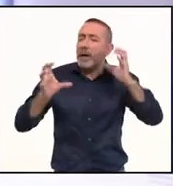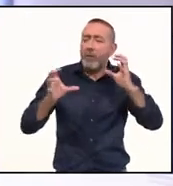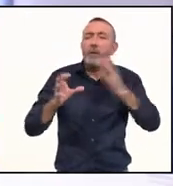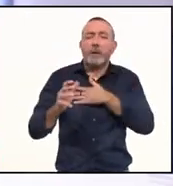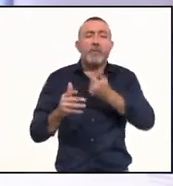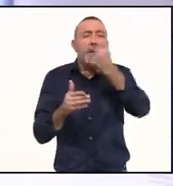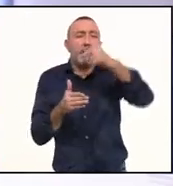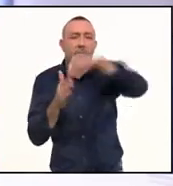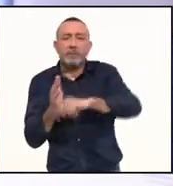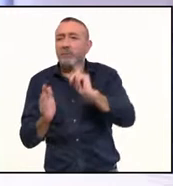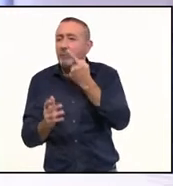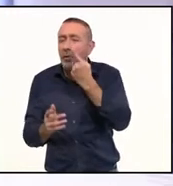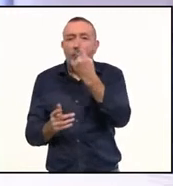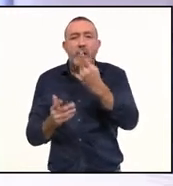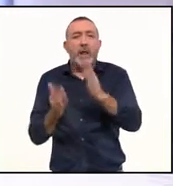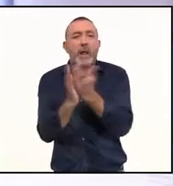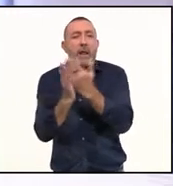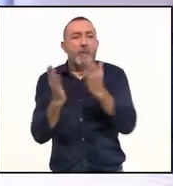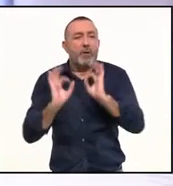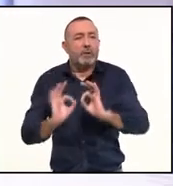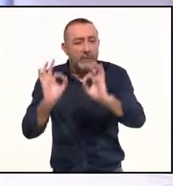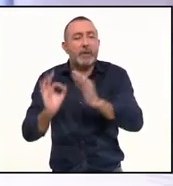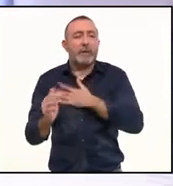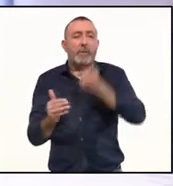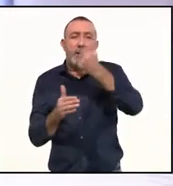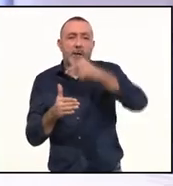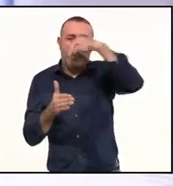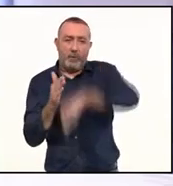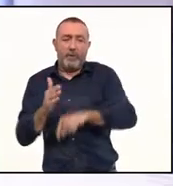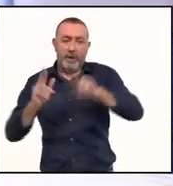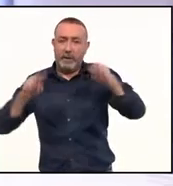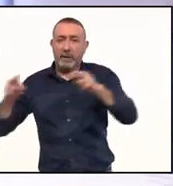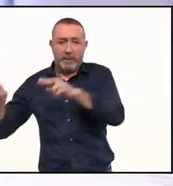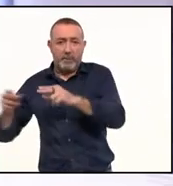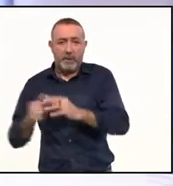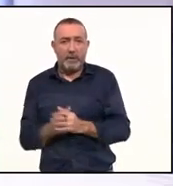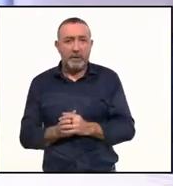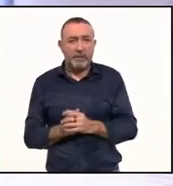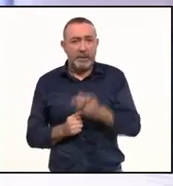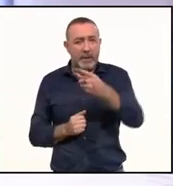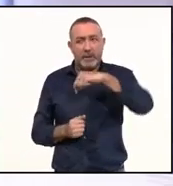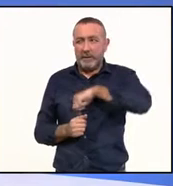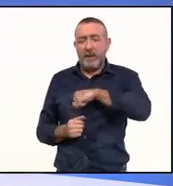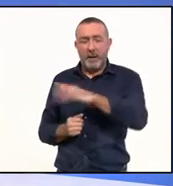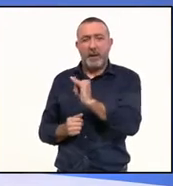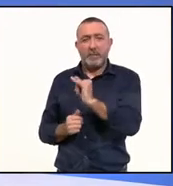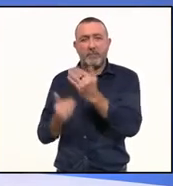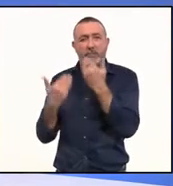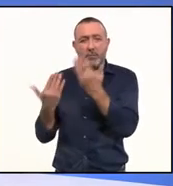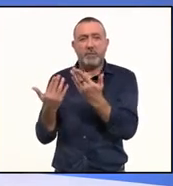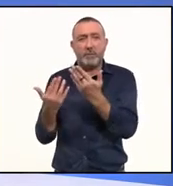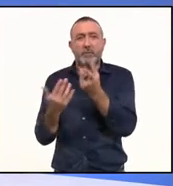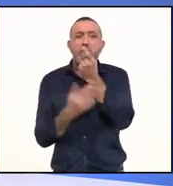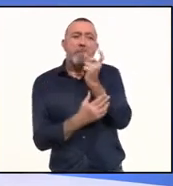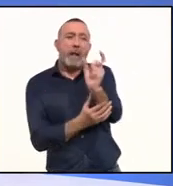ha escuchado un libro o ha escuchado cualquier tema y que profundizar más en el tema y no te rechazo cuando la marca